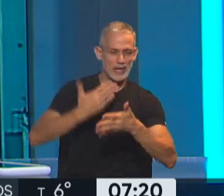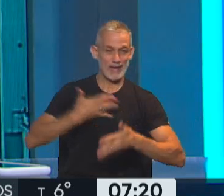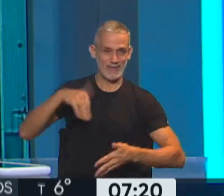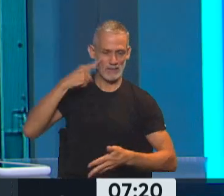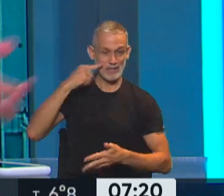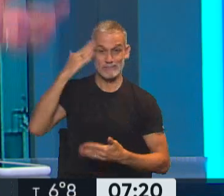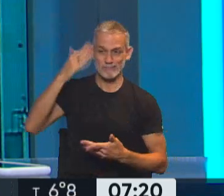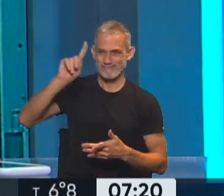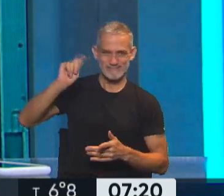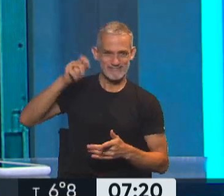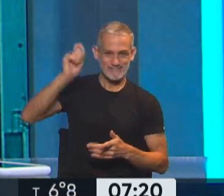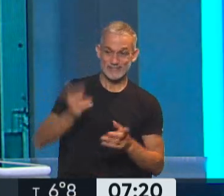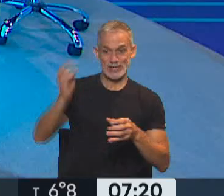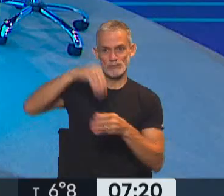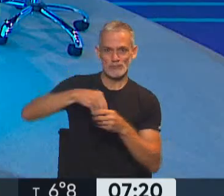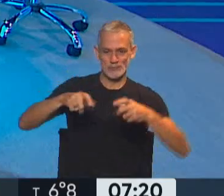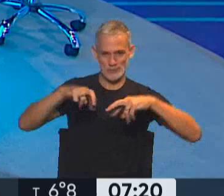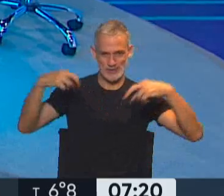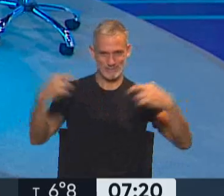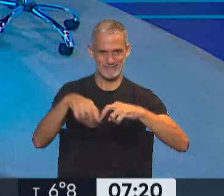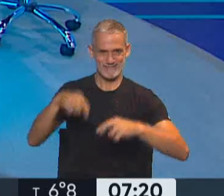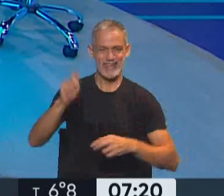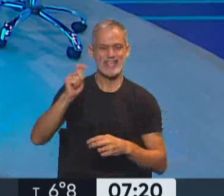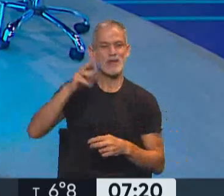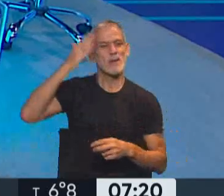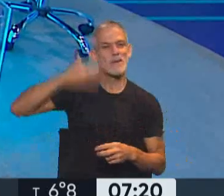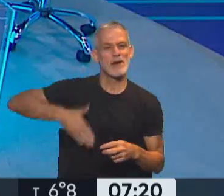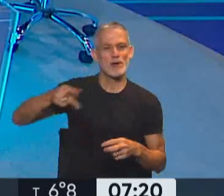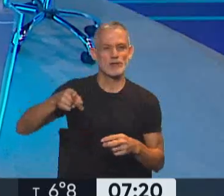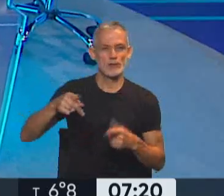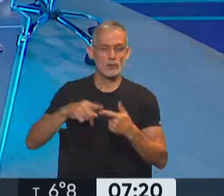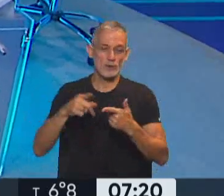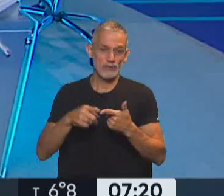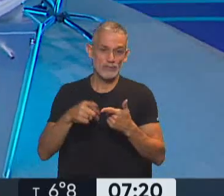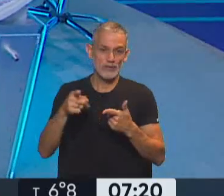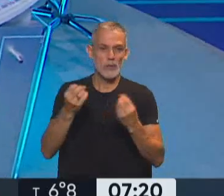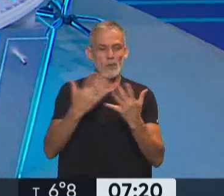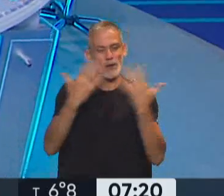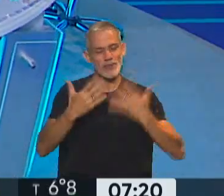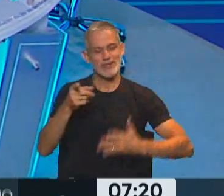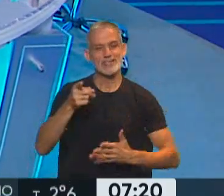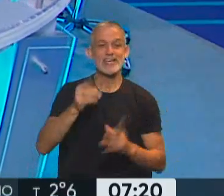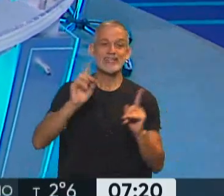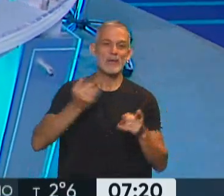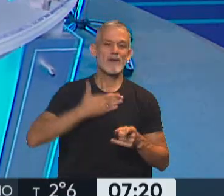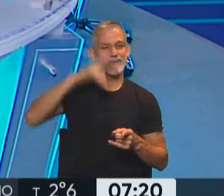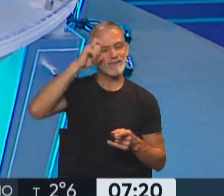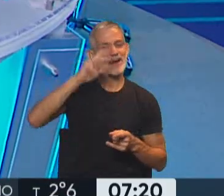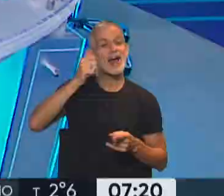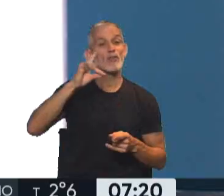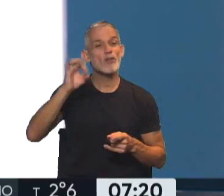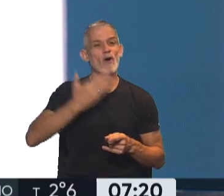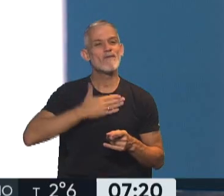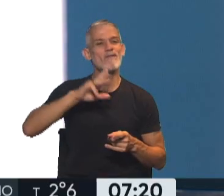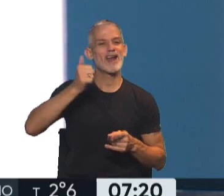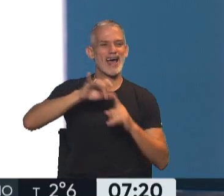saludamos para sumarnos al debate de este tema a ver urriolabeitia que tal vez un día haya buen día y a fernando fraquelli que también nos acompaña